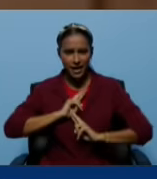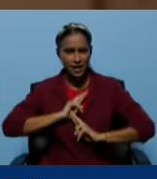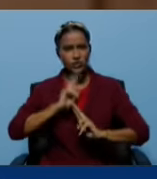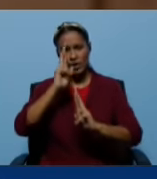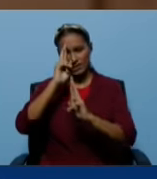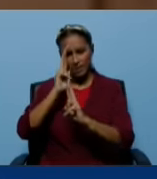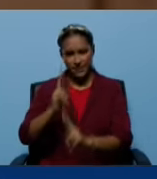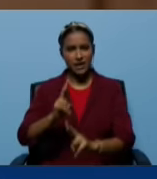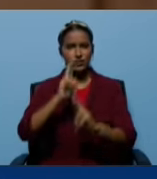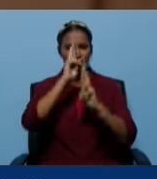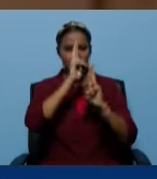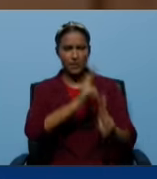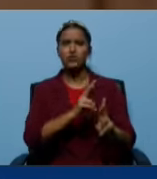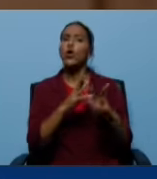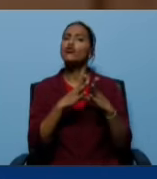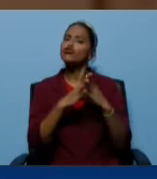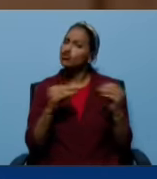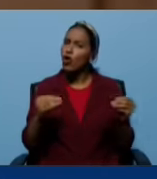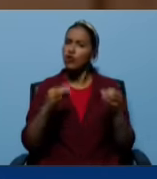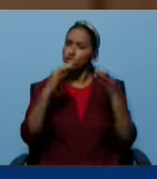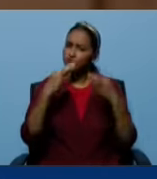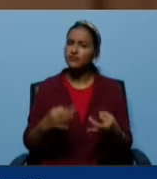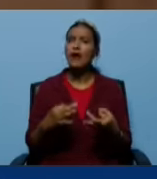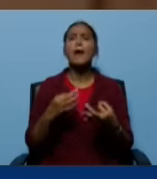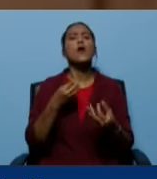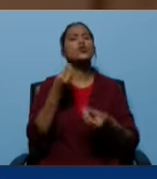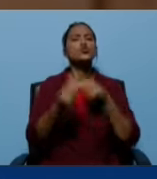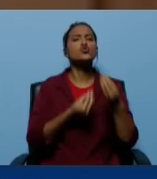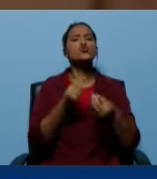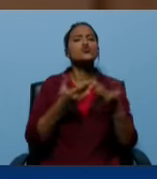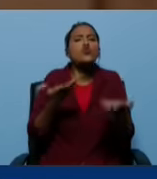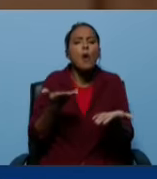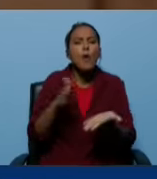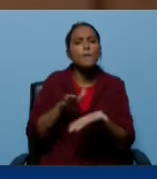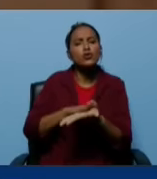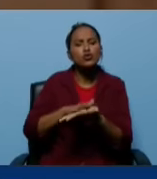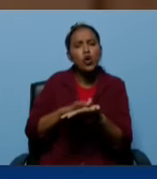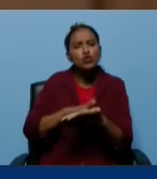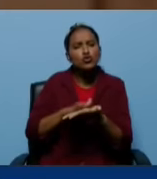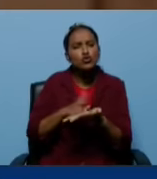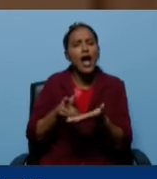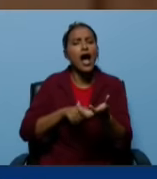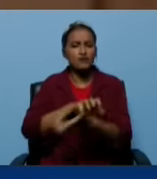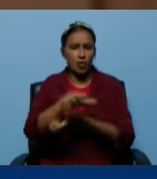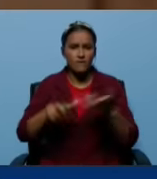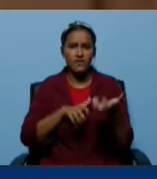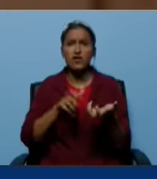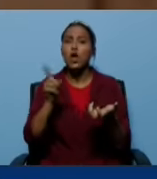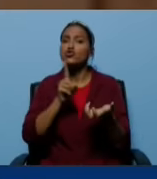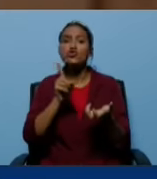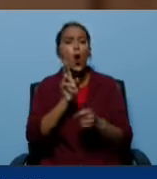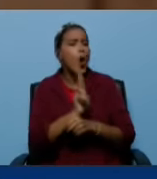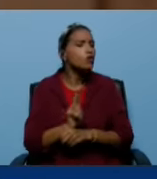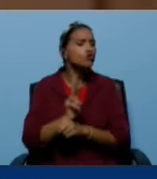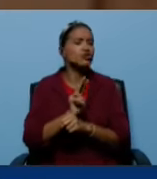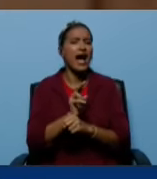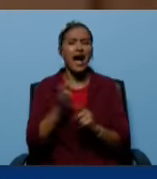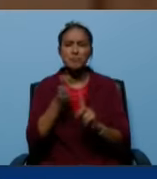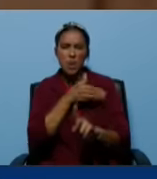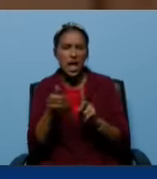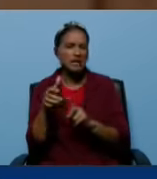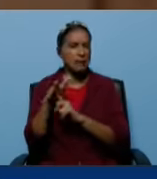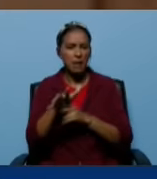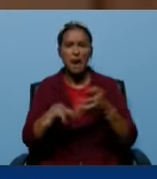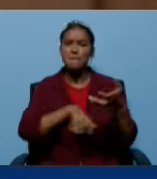los canales regulares para resolver los conflictos que no tienen que ver con la violencia, para garantizar, como de hecho en Venezuela se está dando,